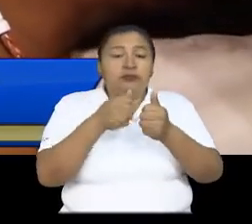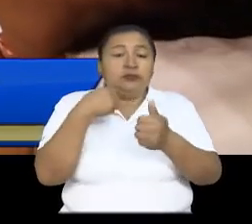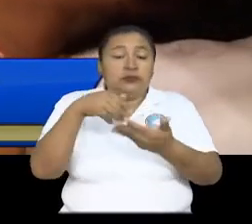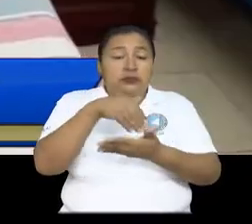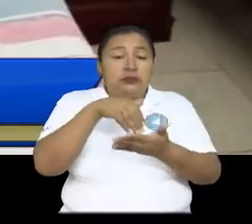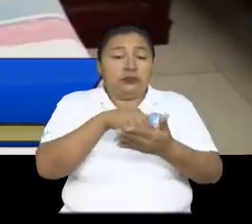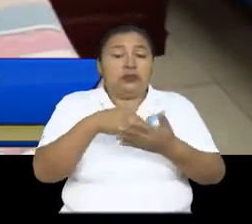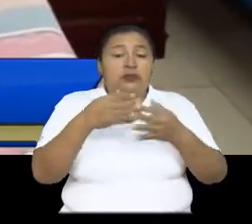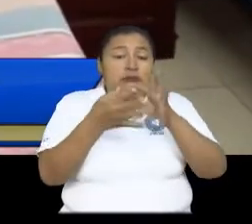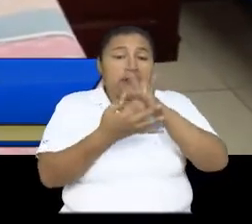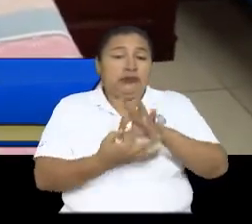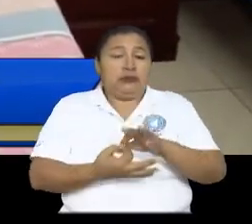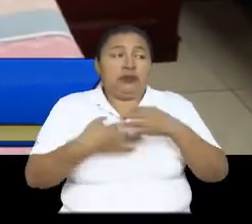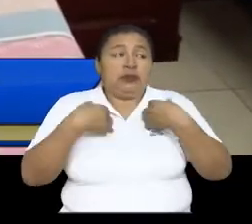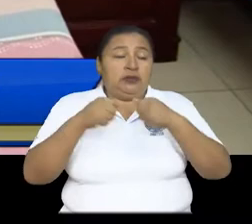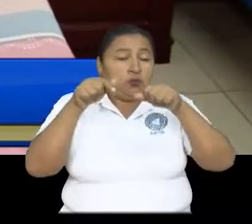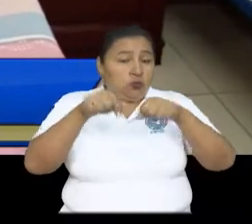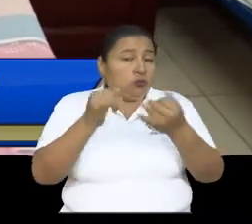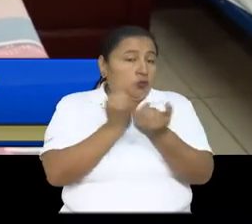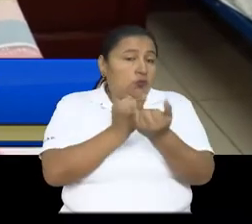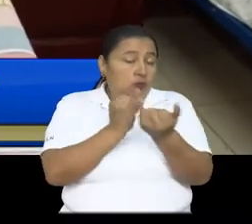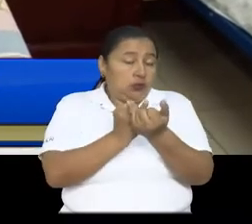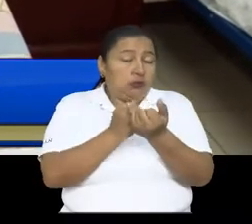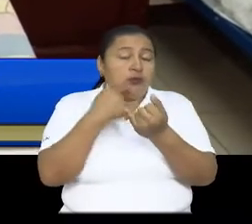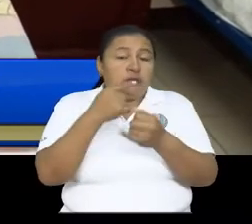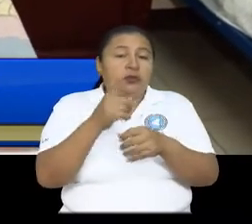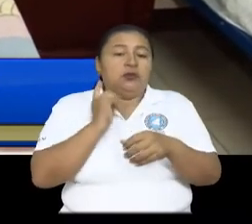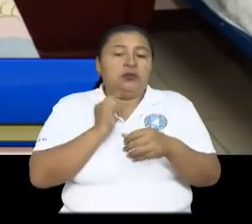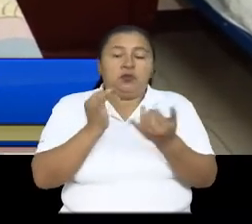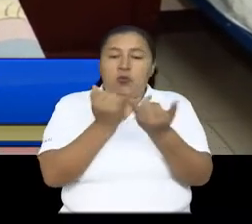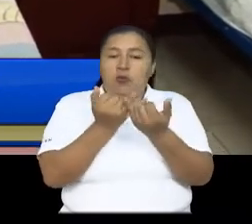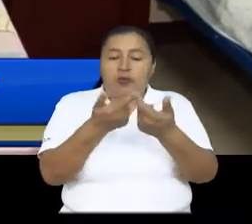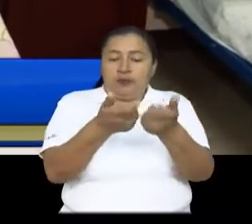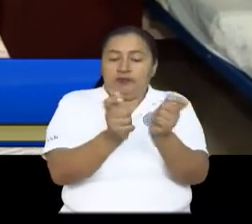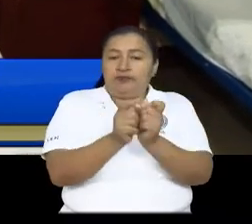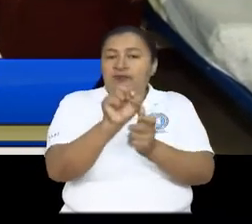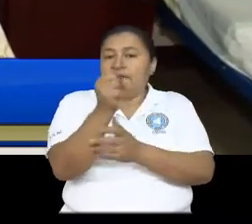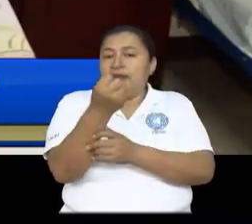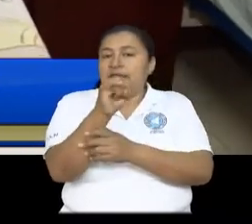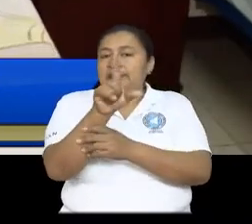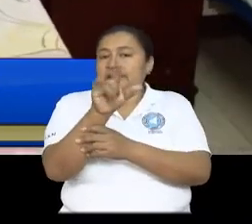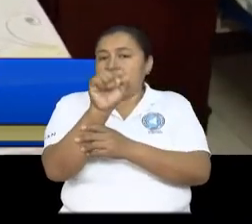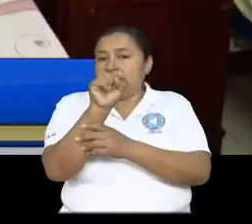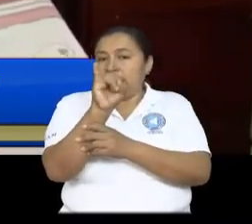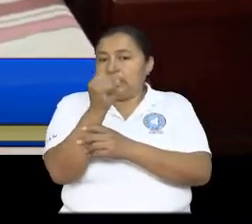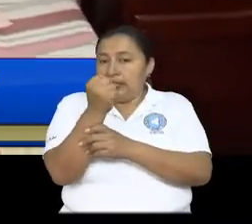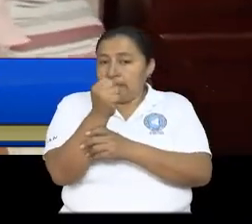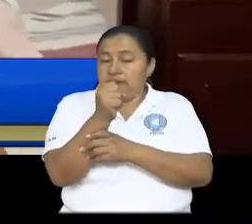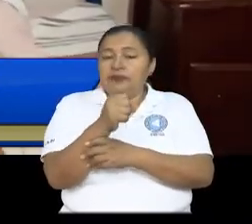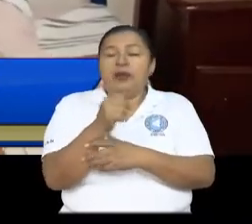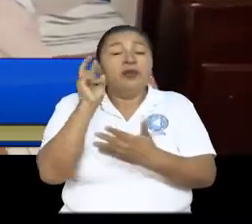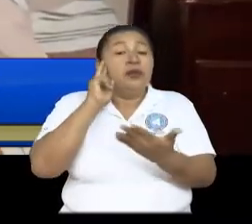del sistema de salud así como también en los propios y light pues recordemos que